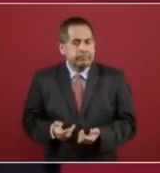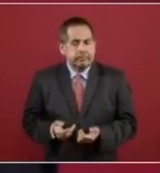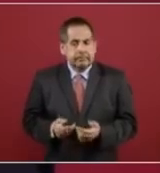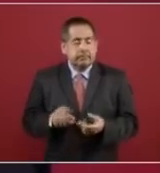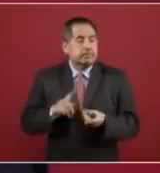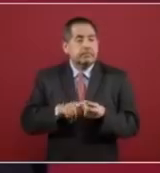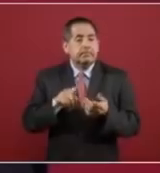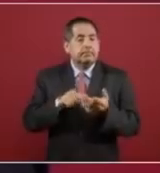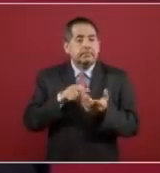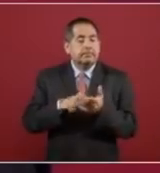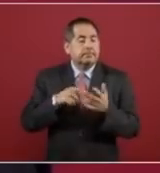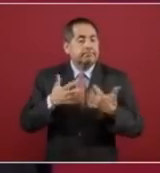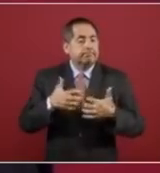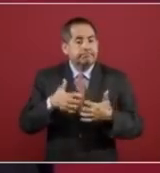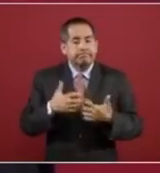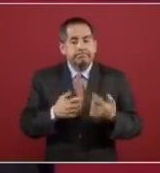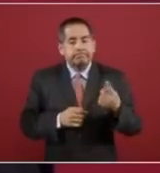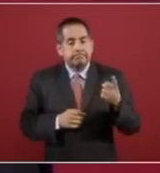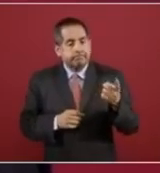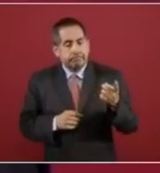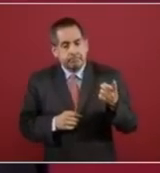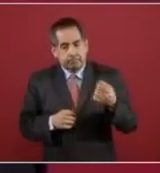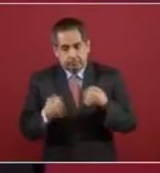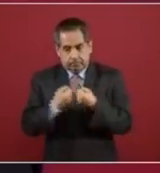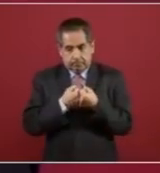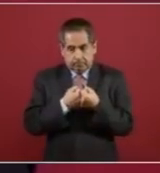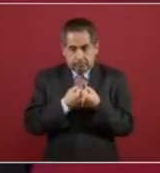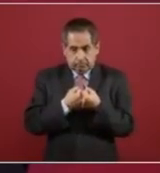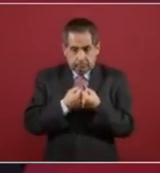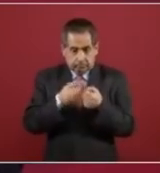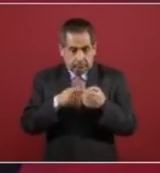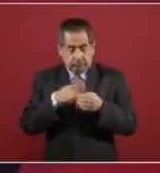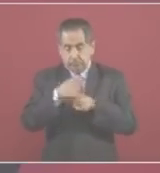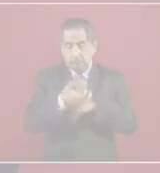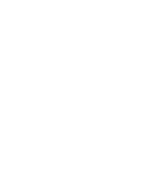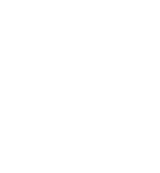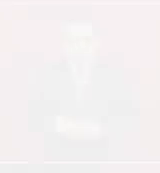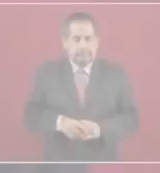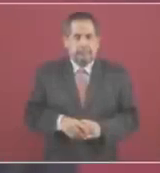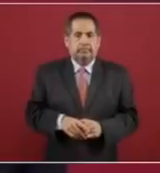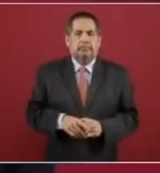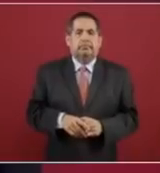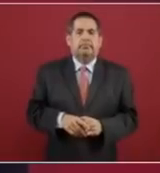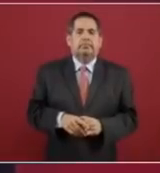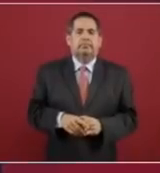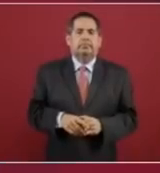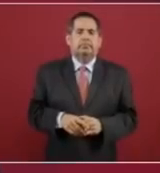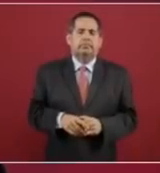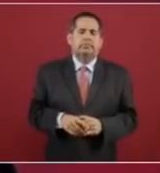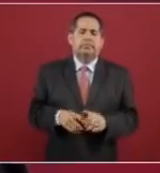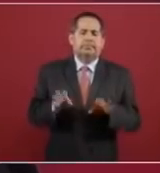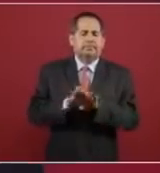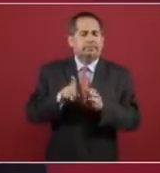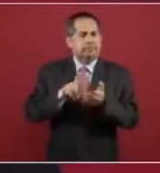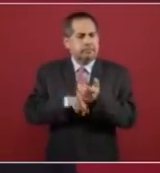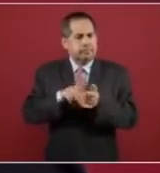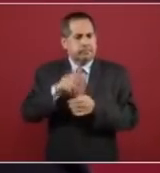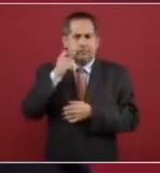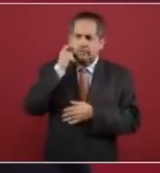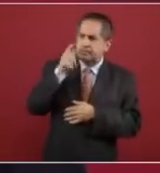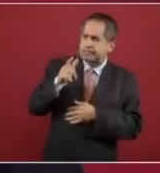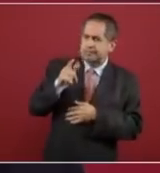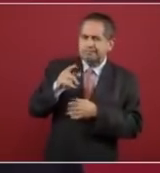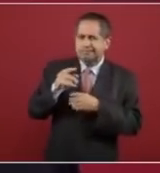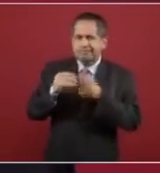ubicadas en la frontera del lado estadounidense. No queremos